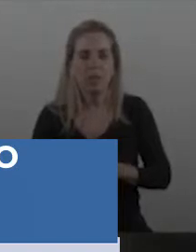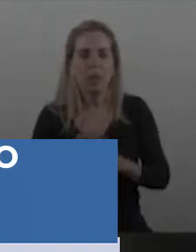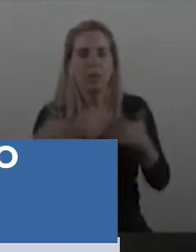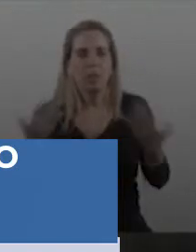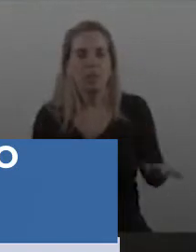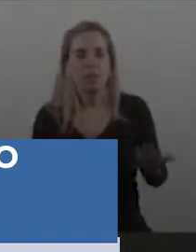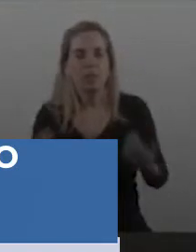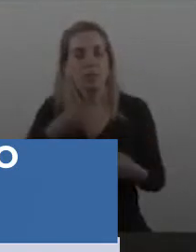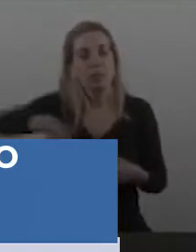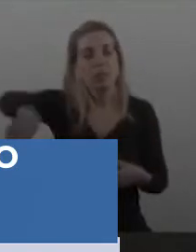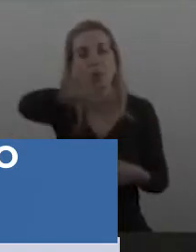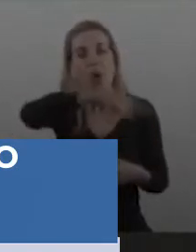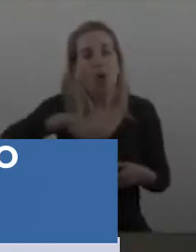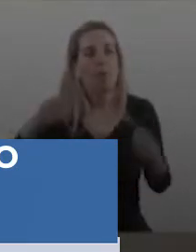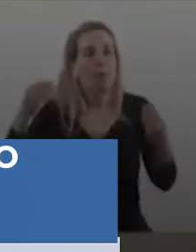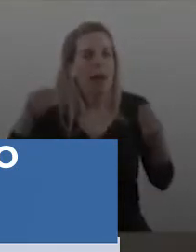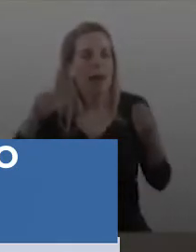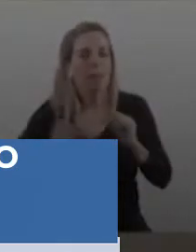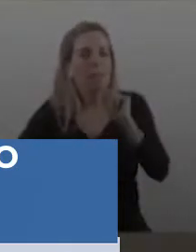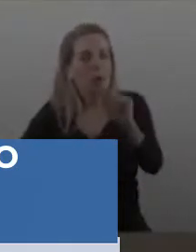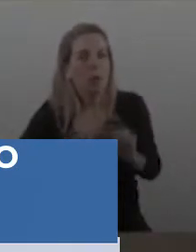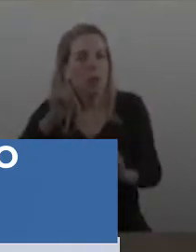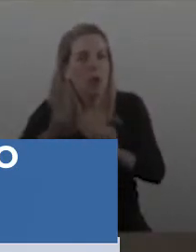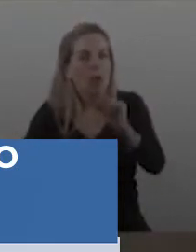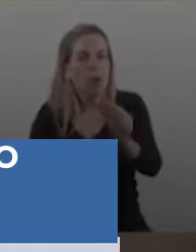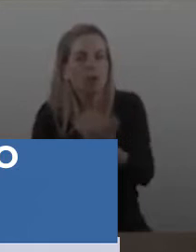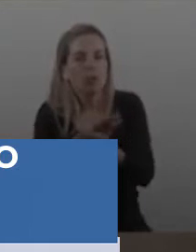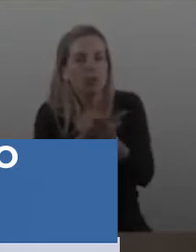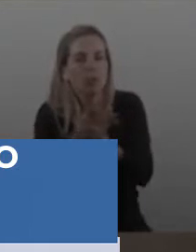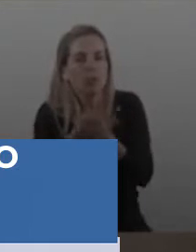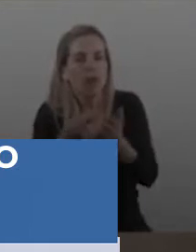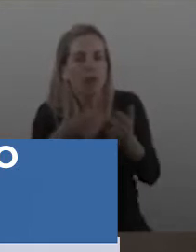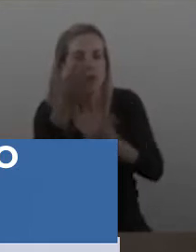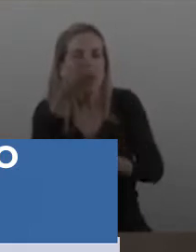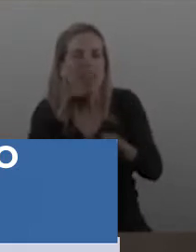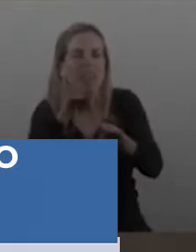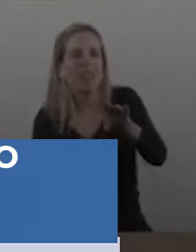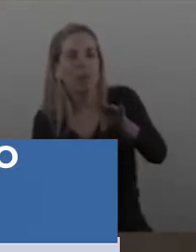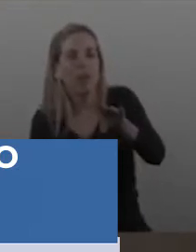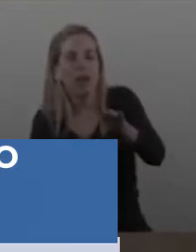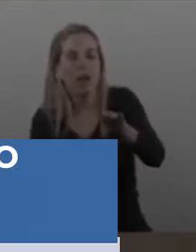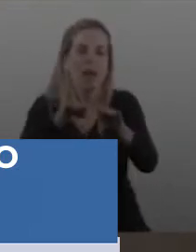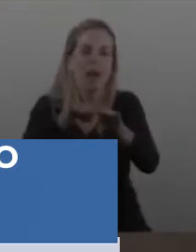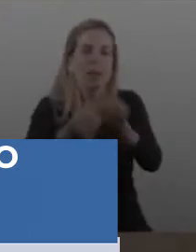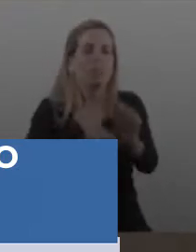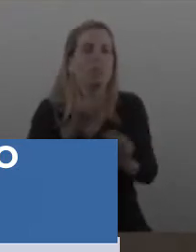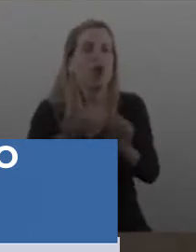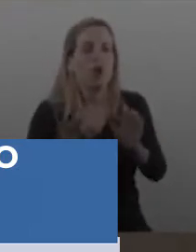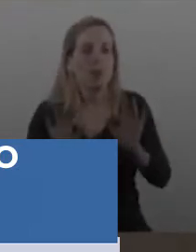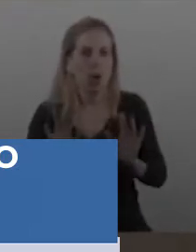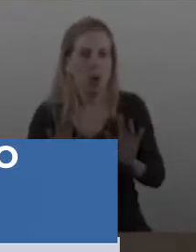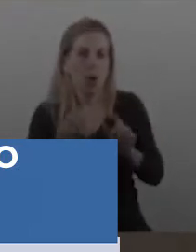Acá estamos para ir reparando de a poquito las injusticias que se viven. En parte con esta ruta.